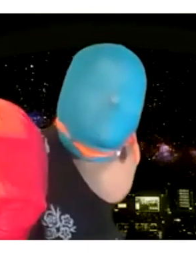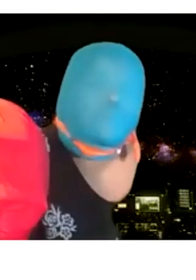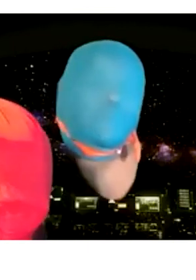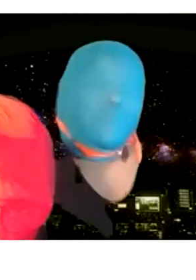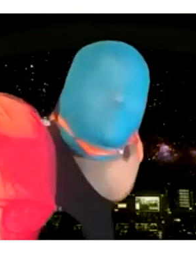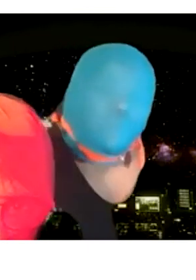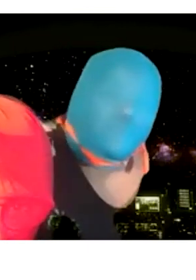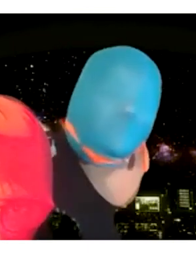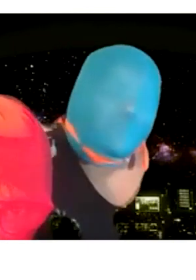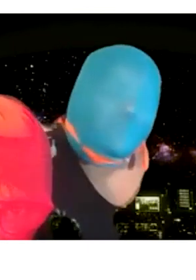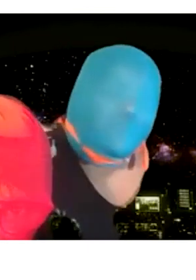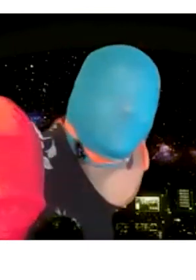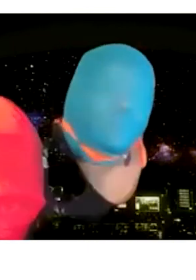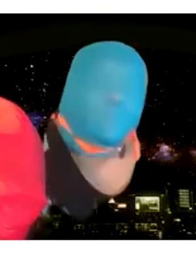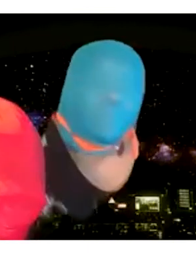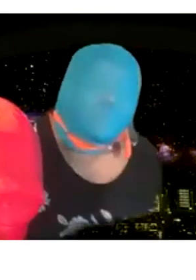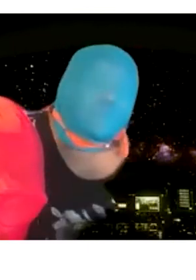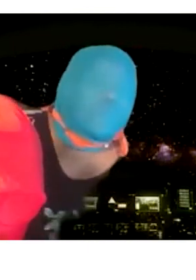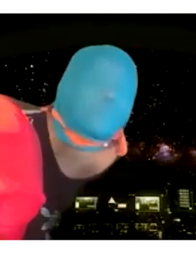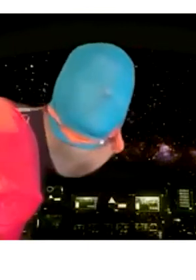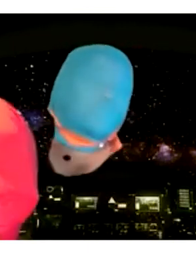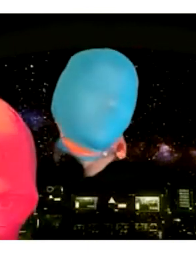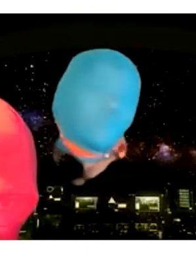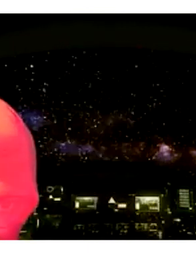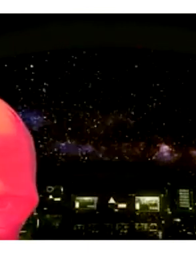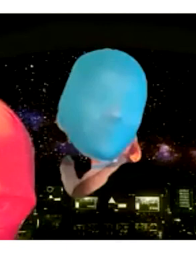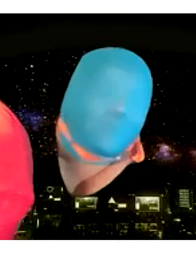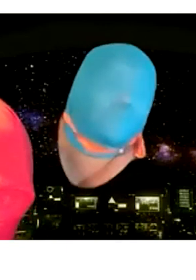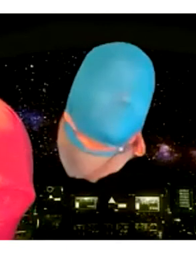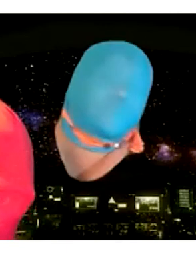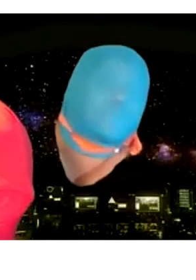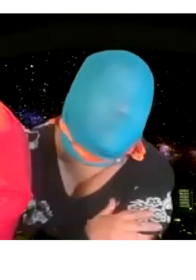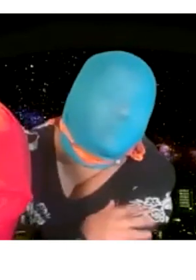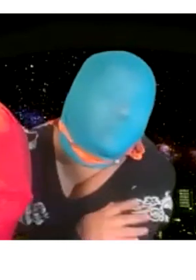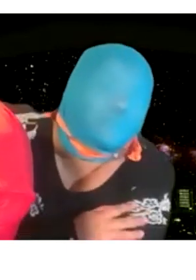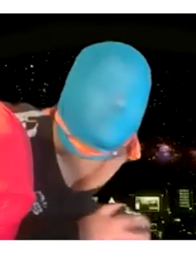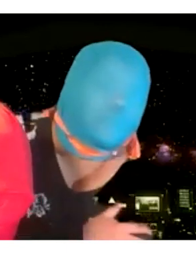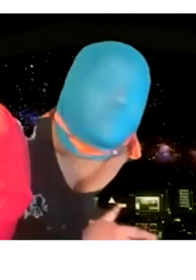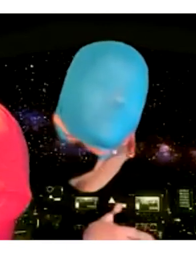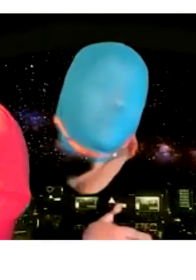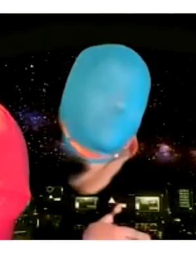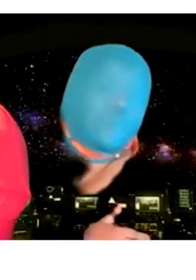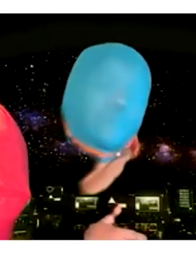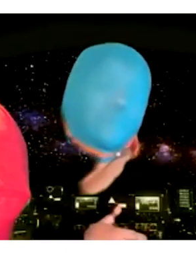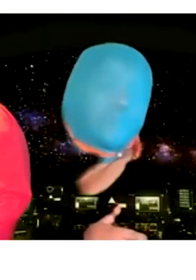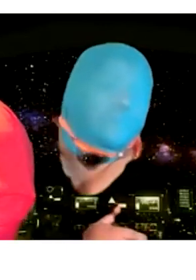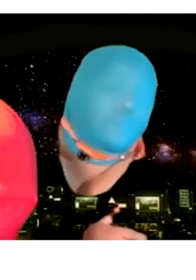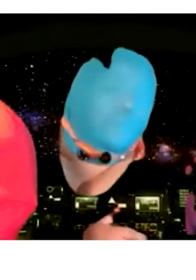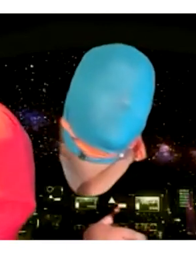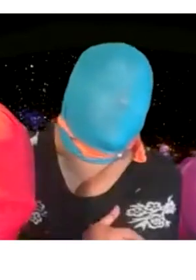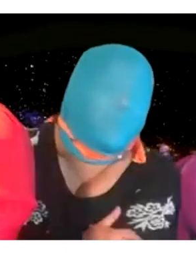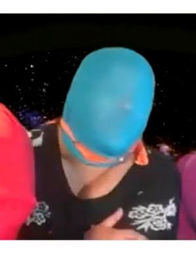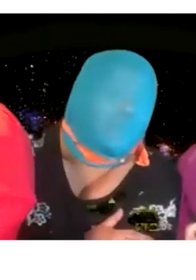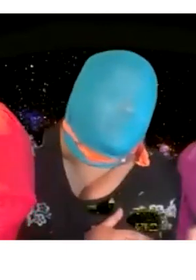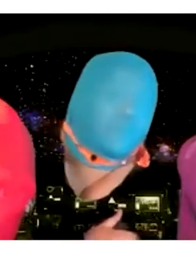en las personas que tenemos la posibilidad de prestar nuestra voz para diferentes causas que quizás no están